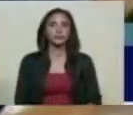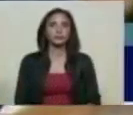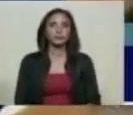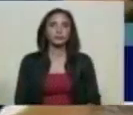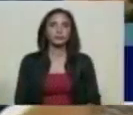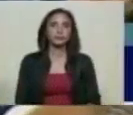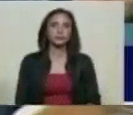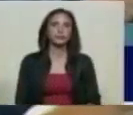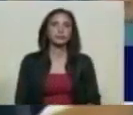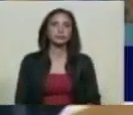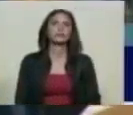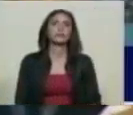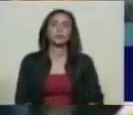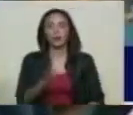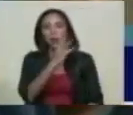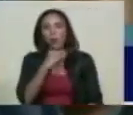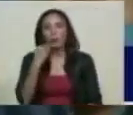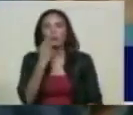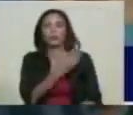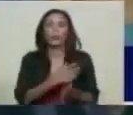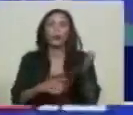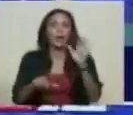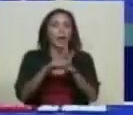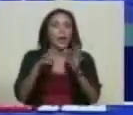comisionada de la Juventud Legislativa.